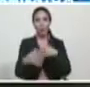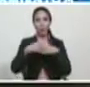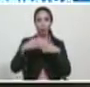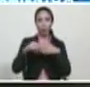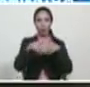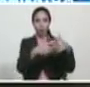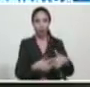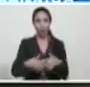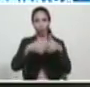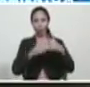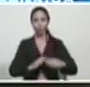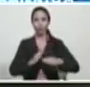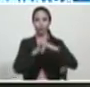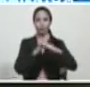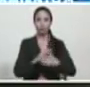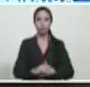Unidos,